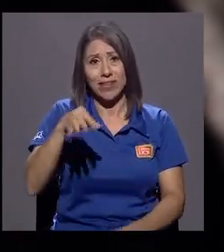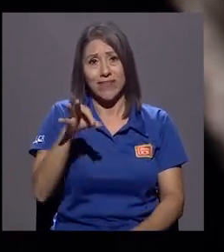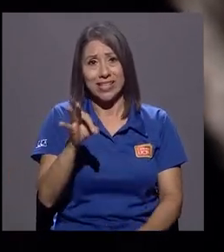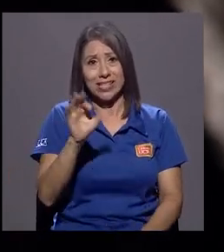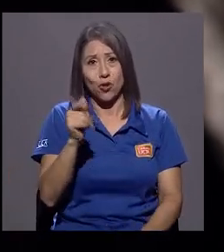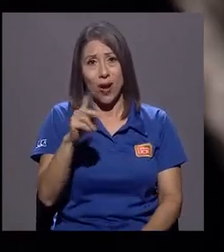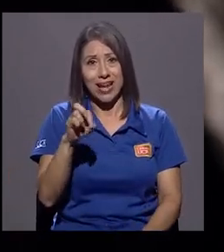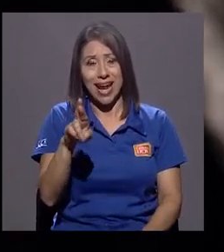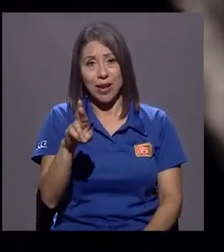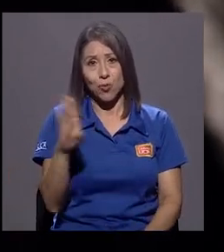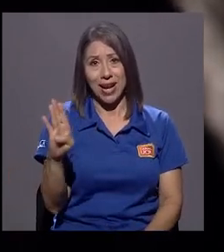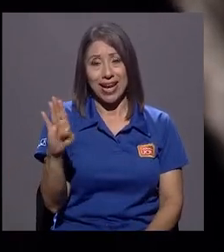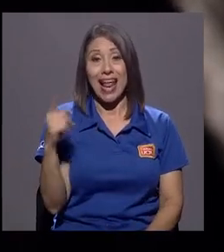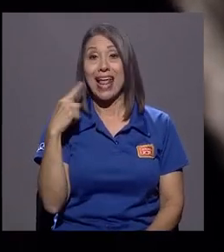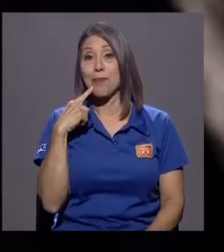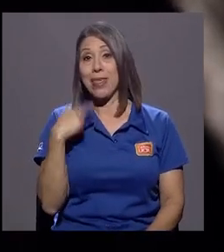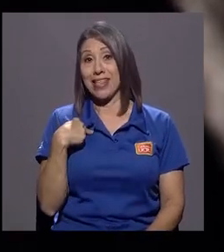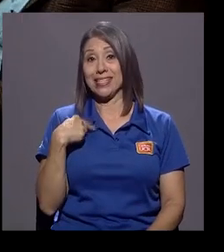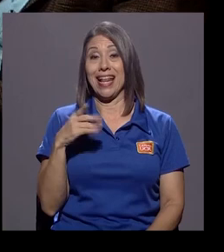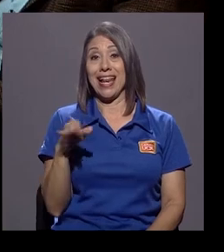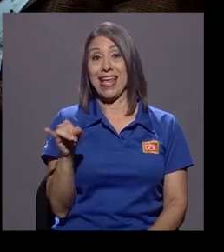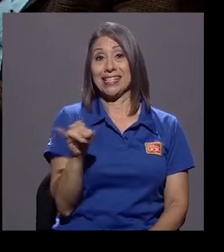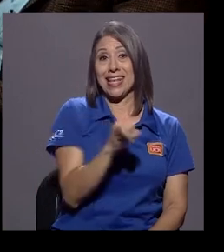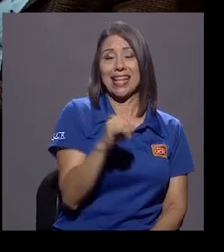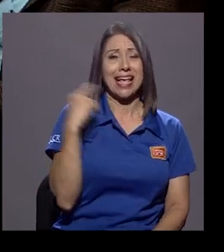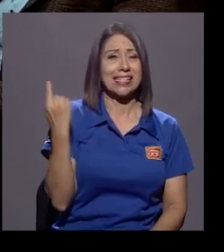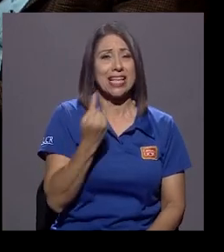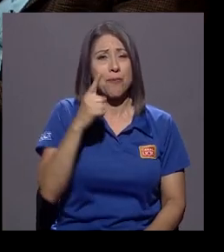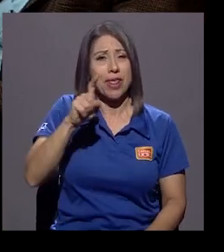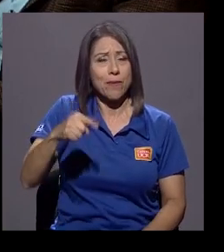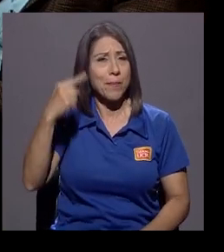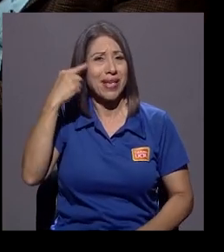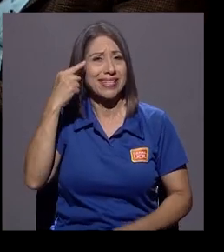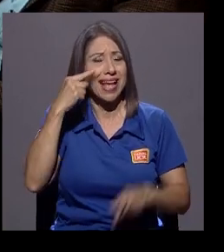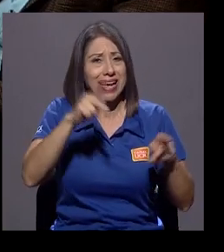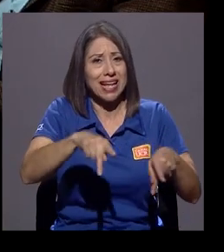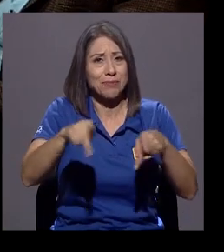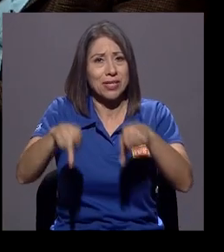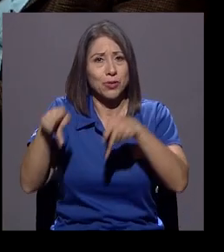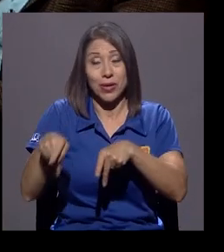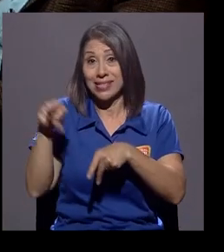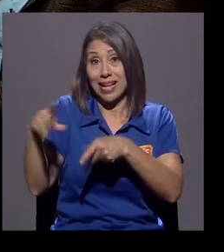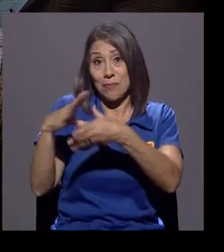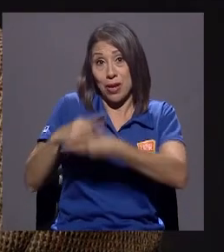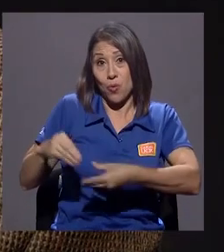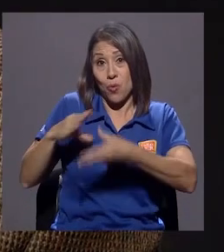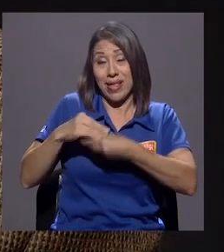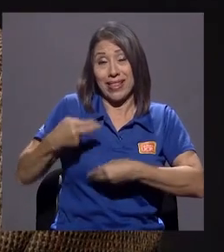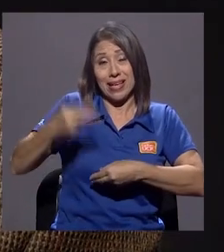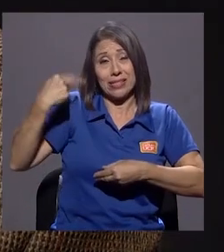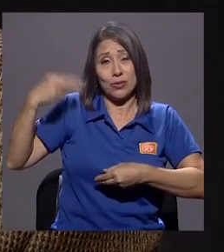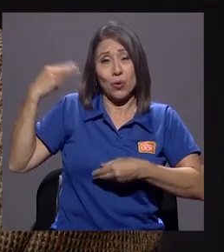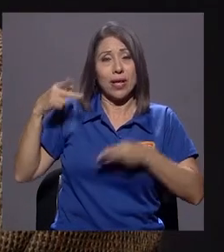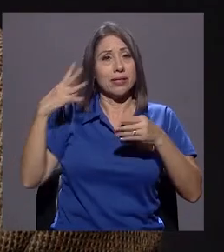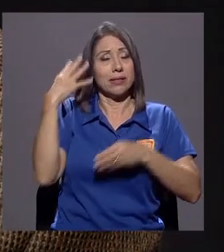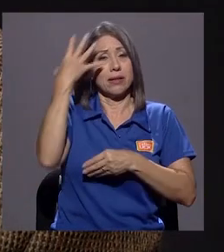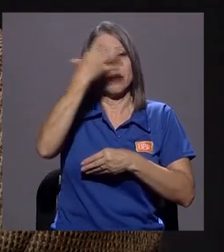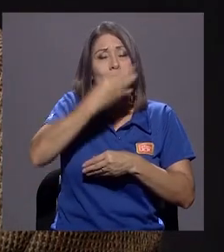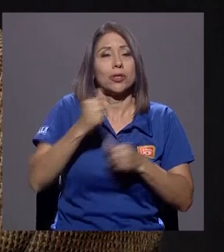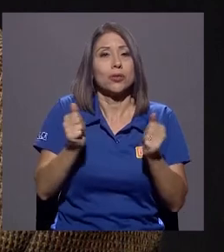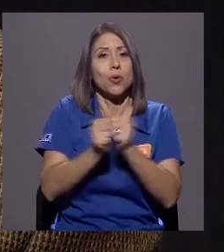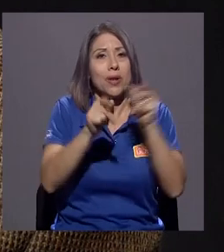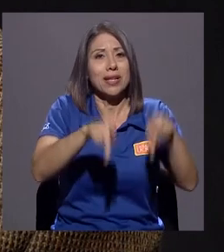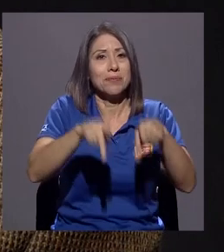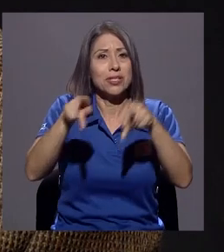la izquierda siempre tuvo que haber pensado en las personas y él me cuenta una de historias tan hermosas con las personas si inclusive como se construyó